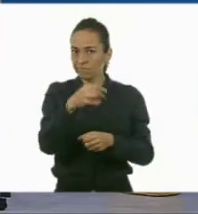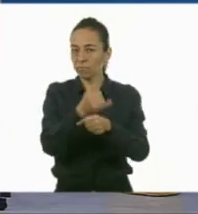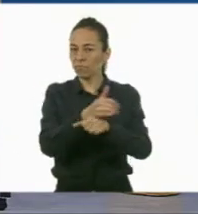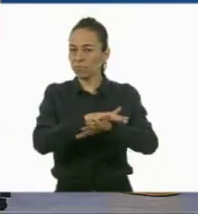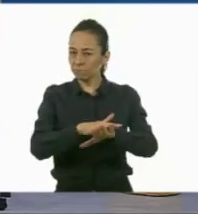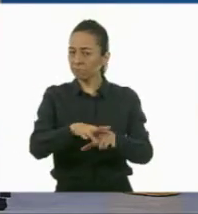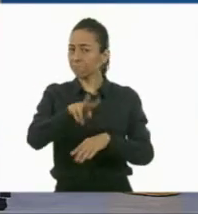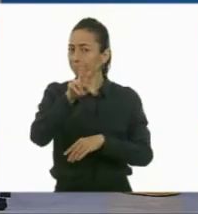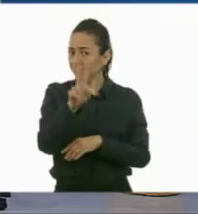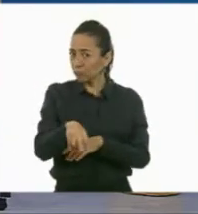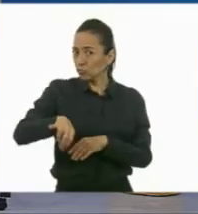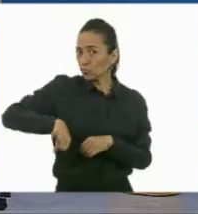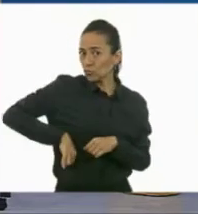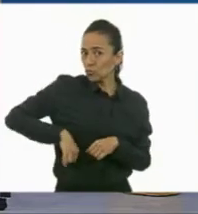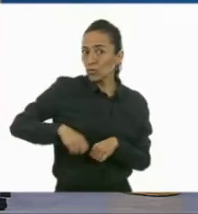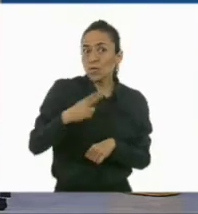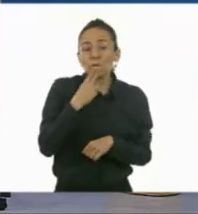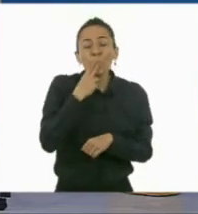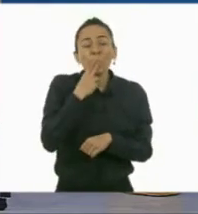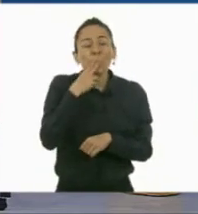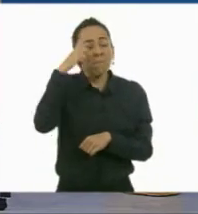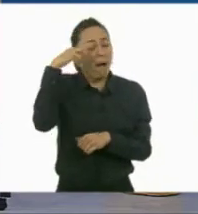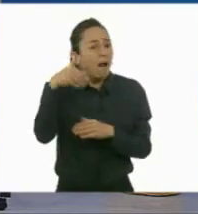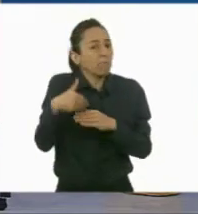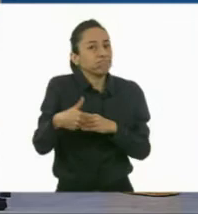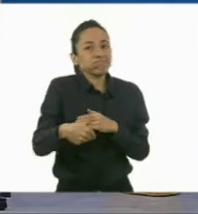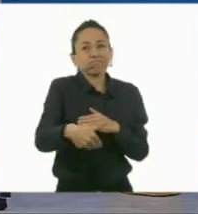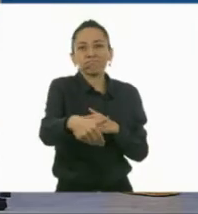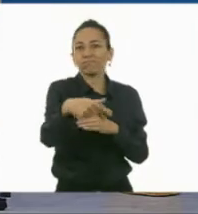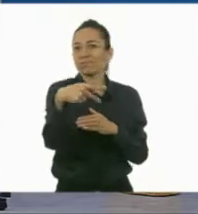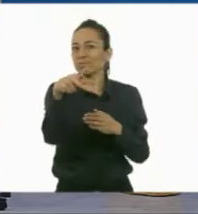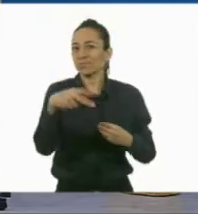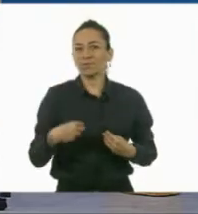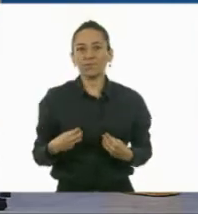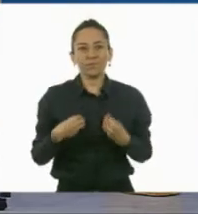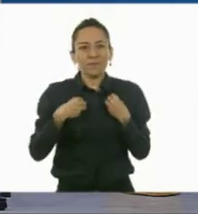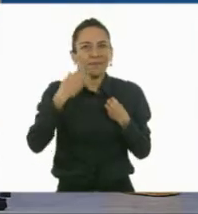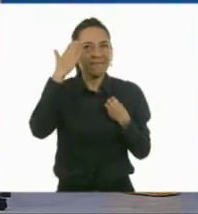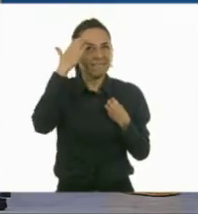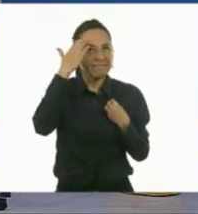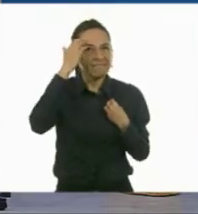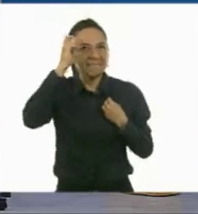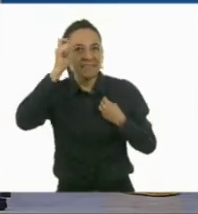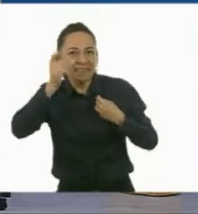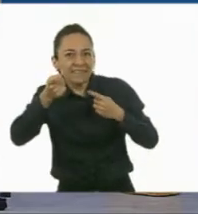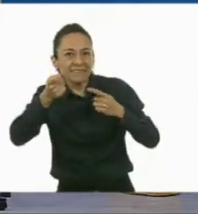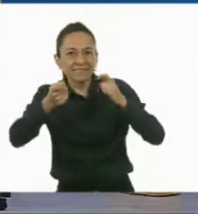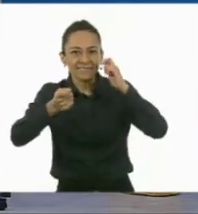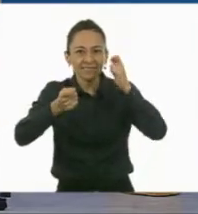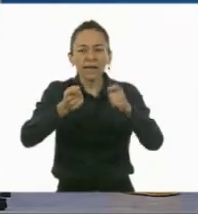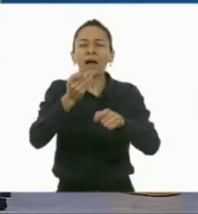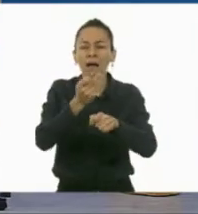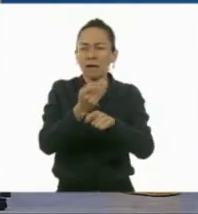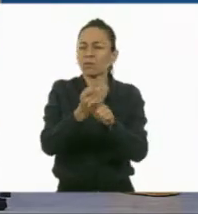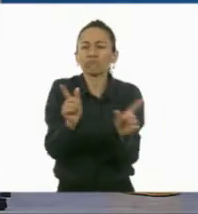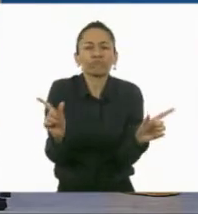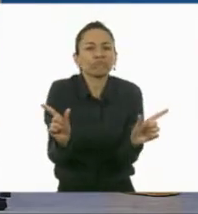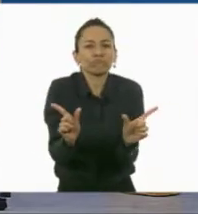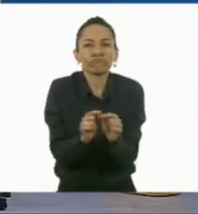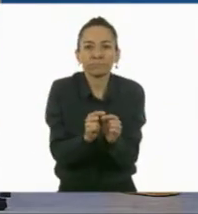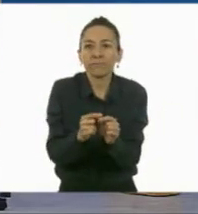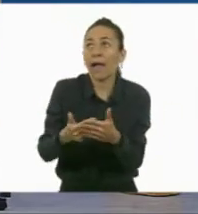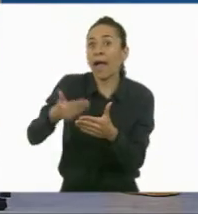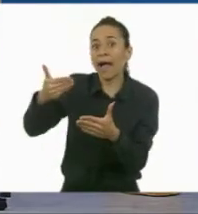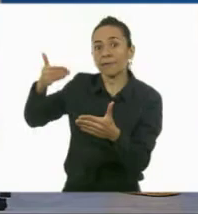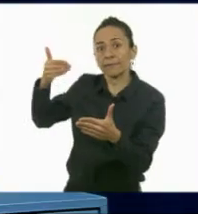para su conocimiento de toda la vida. Y vamos a comenzar con un breve repaso de lo que hemos visto hasta